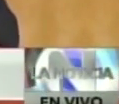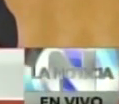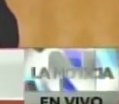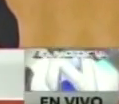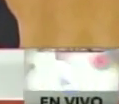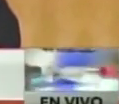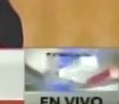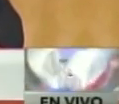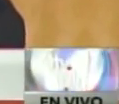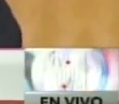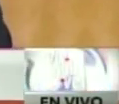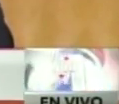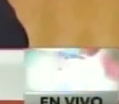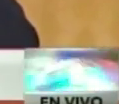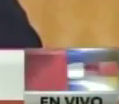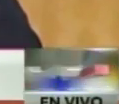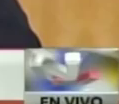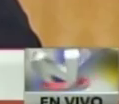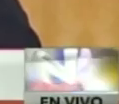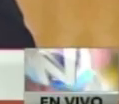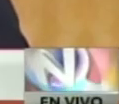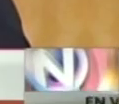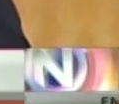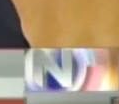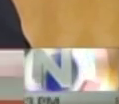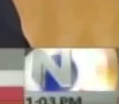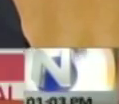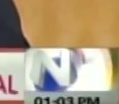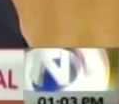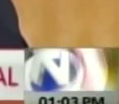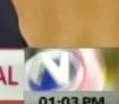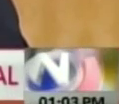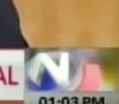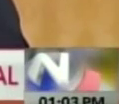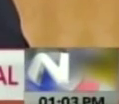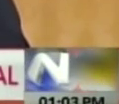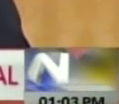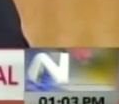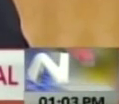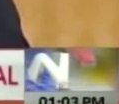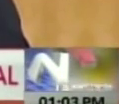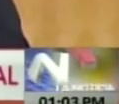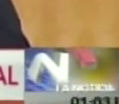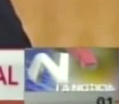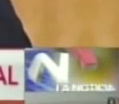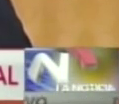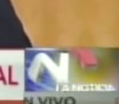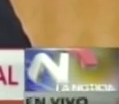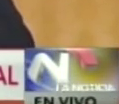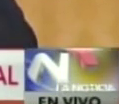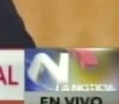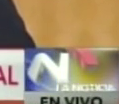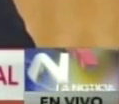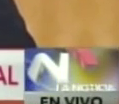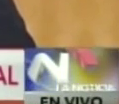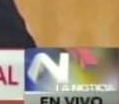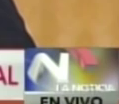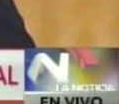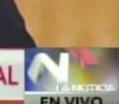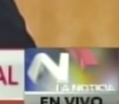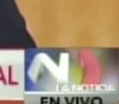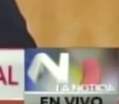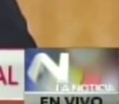Hoy podríamos decir que para Venezuela, sin duda alguna, es un día muy importante de celebración